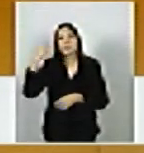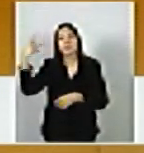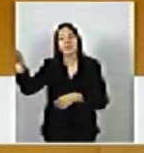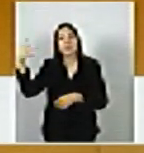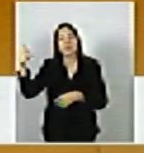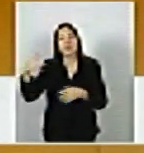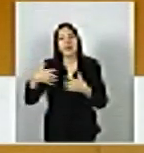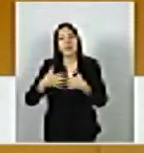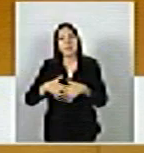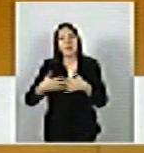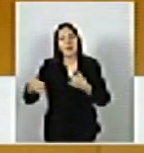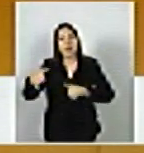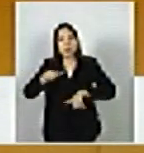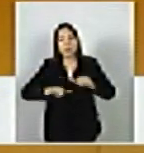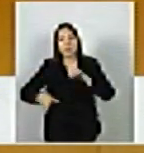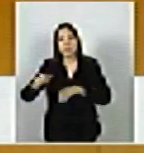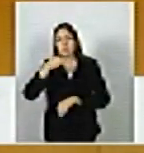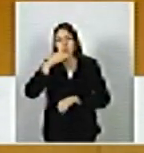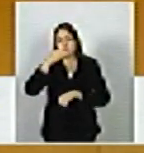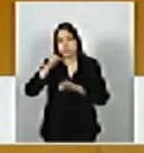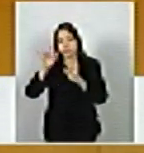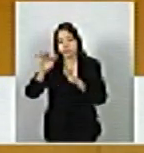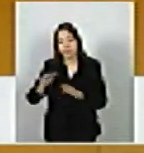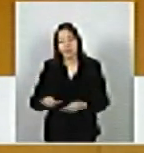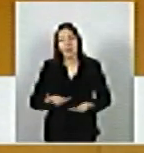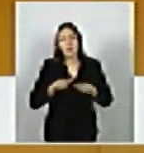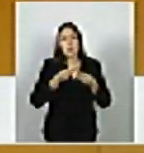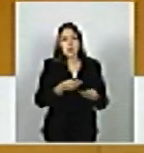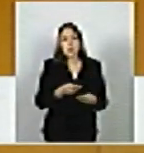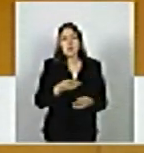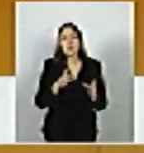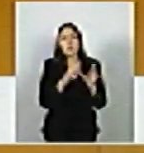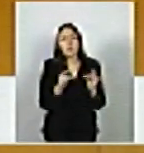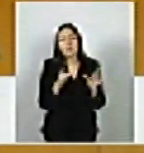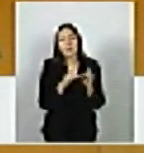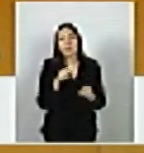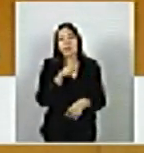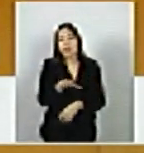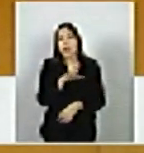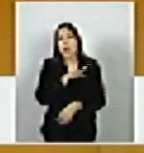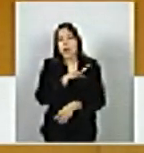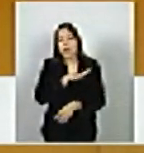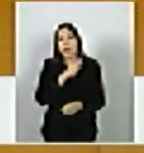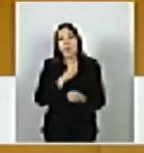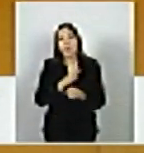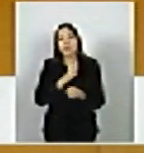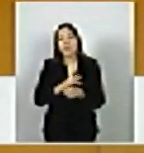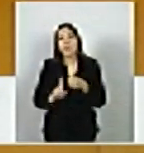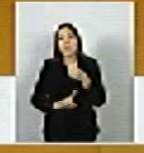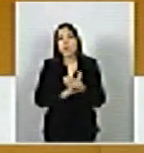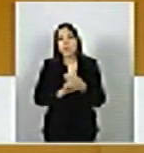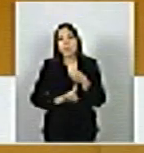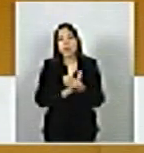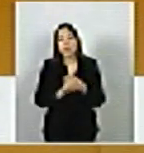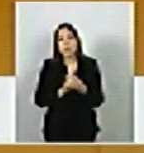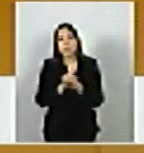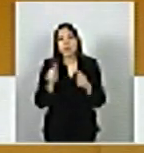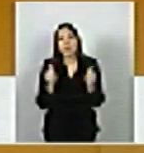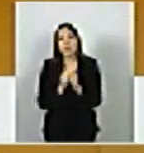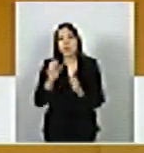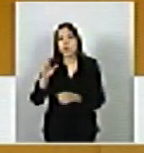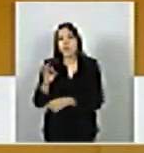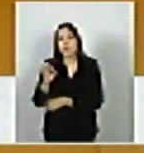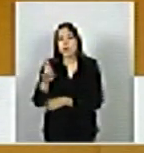a través de la cual informó que tiene problemas ante la COFEPRIS y que por lo tanto